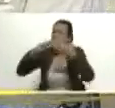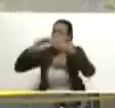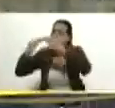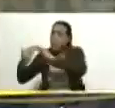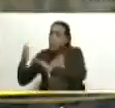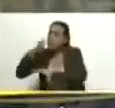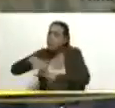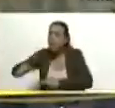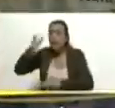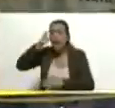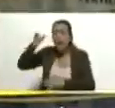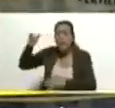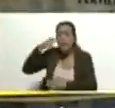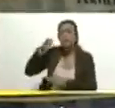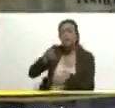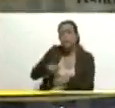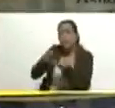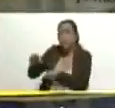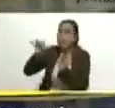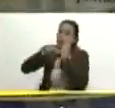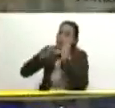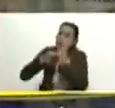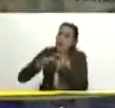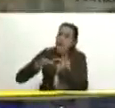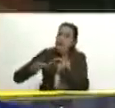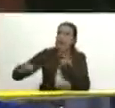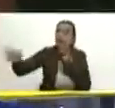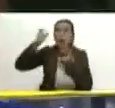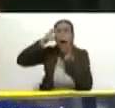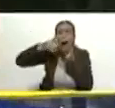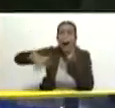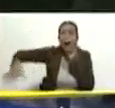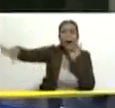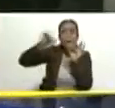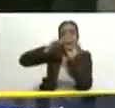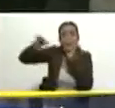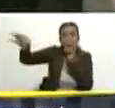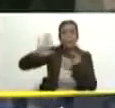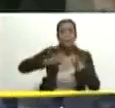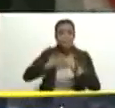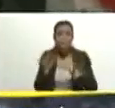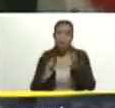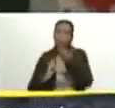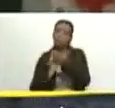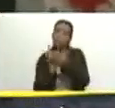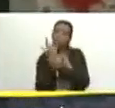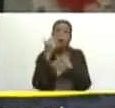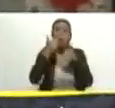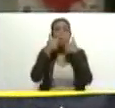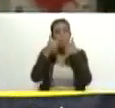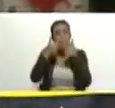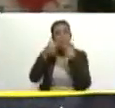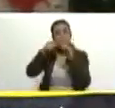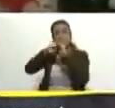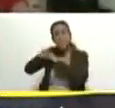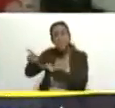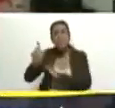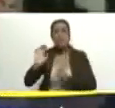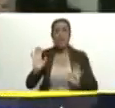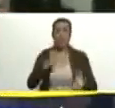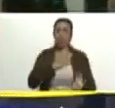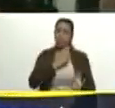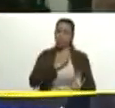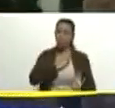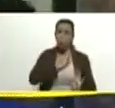expoventas, vamos a aquellas zonas que están mucho más alejadas a nuestro centro. Correcto. Para que el productor pueda, ¿qué? Tener un producto accesible, no solamente en